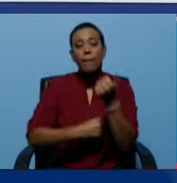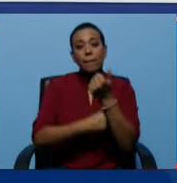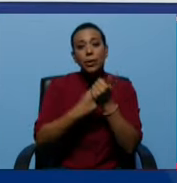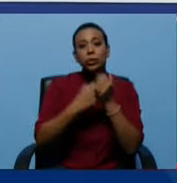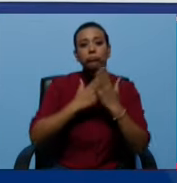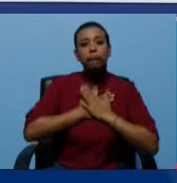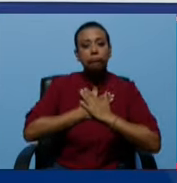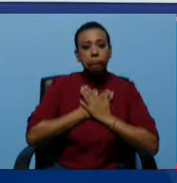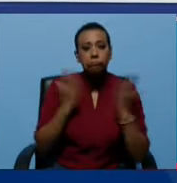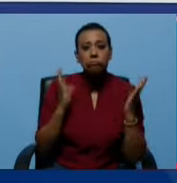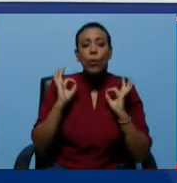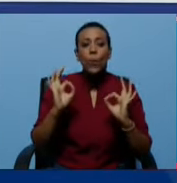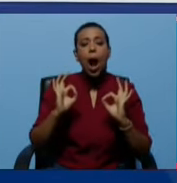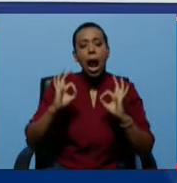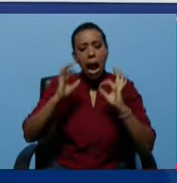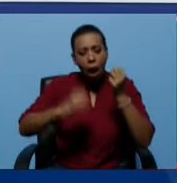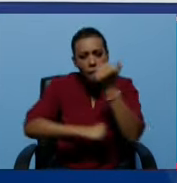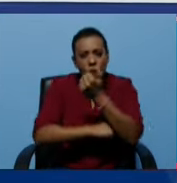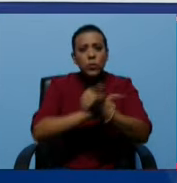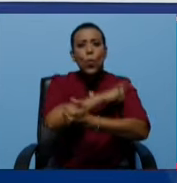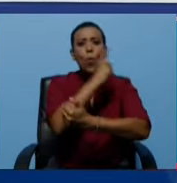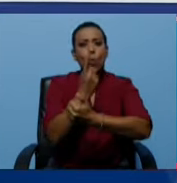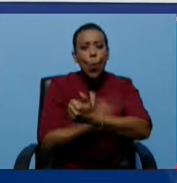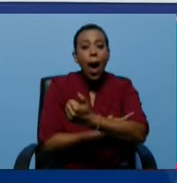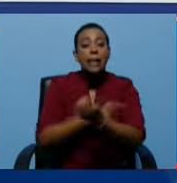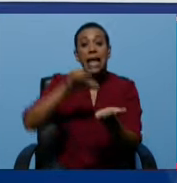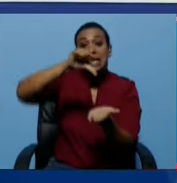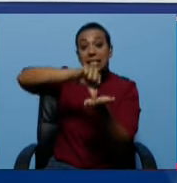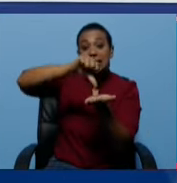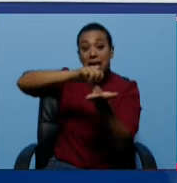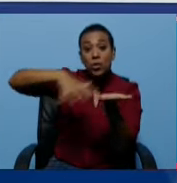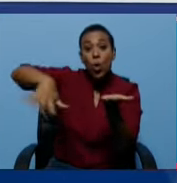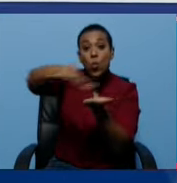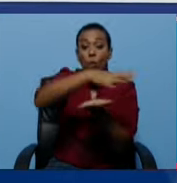Perdomo? Para reforzar el centro